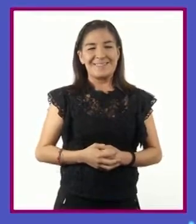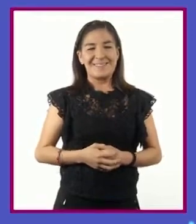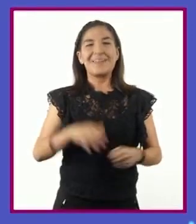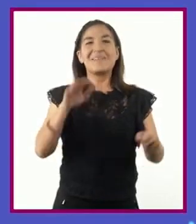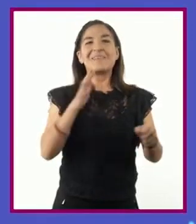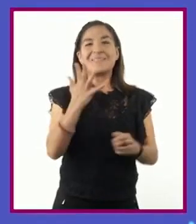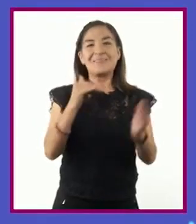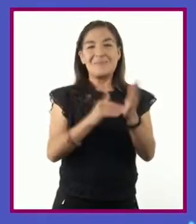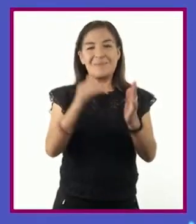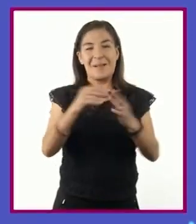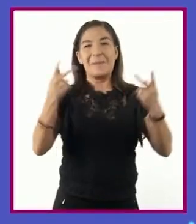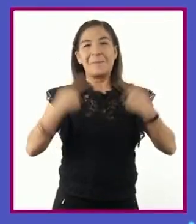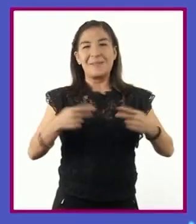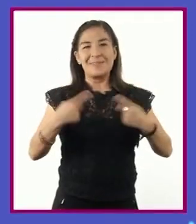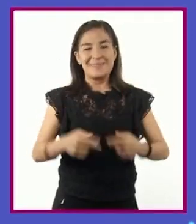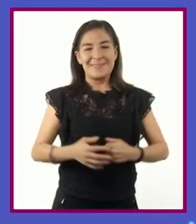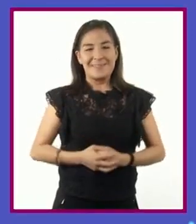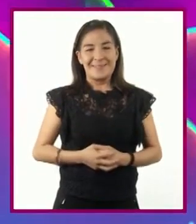de habitantes.